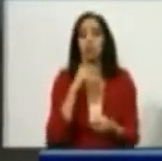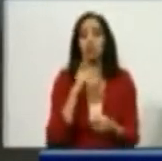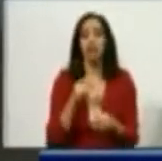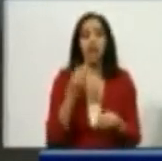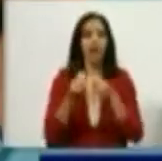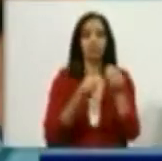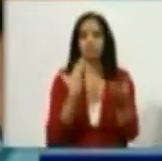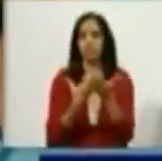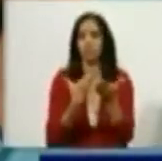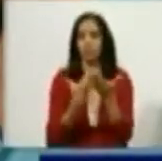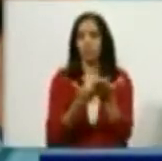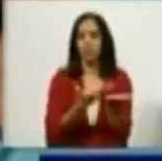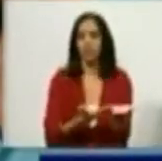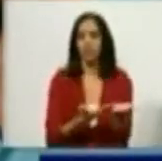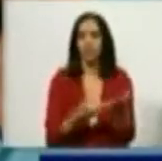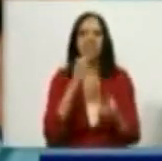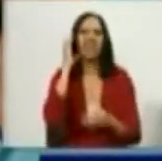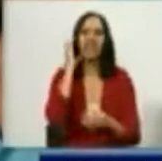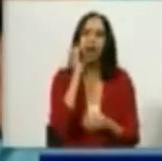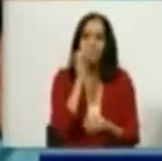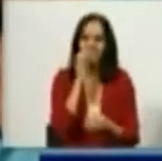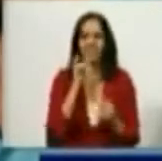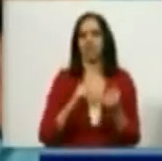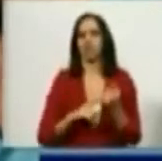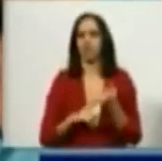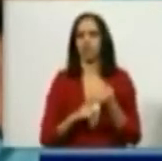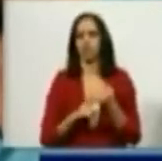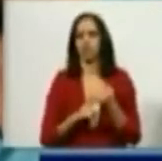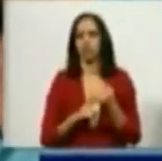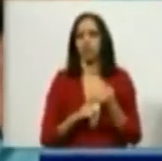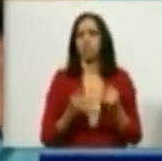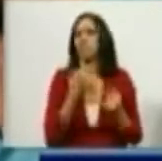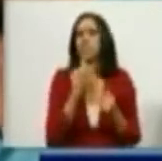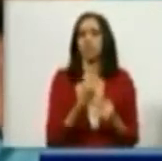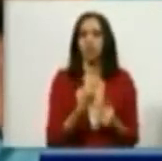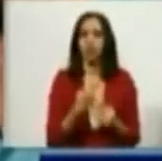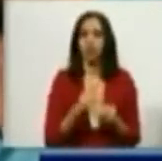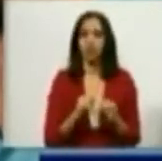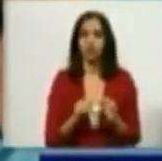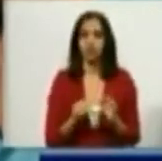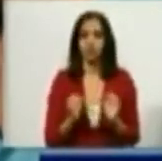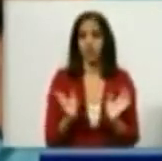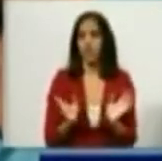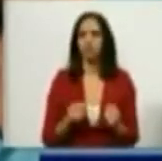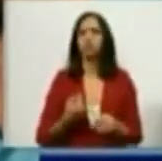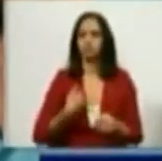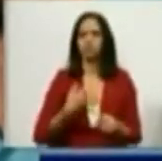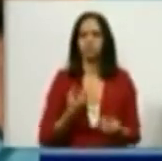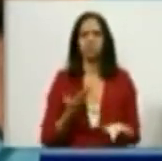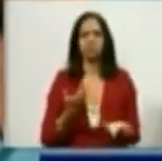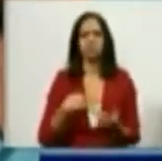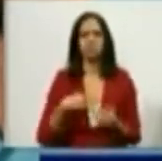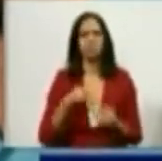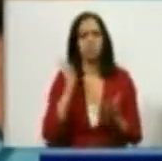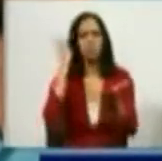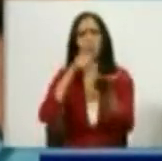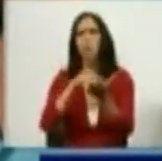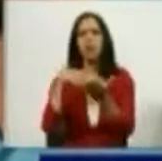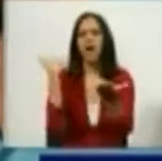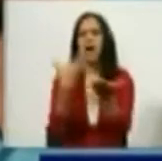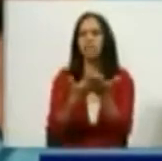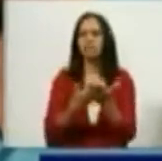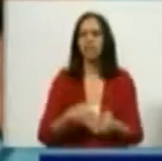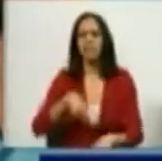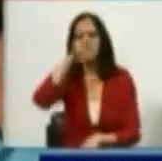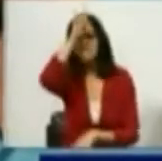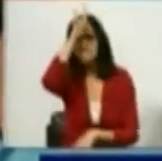este planteamiento Enrique capriles radónqui quien señaló que él sería capaz de ir hasta el infierno hablar